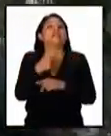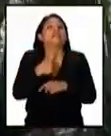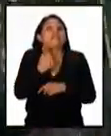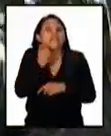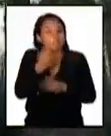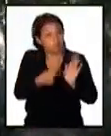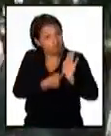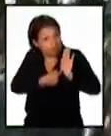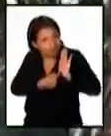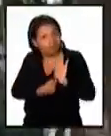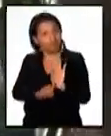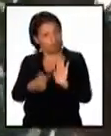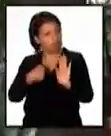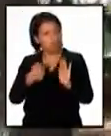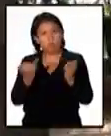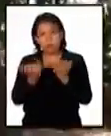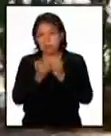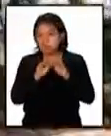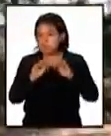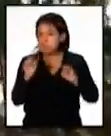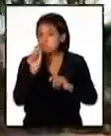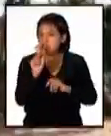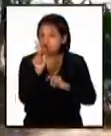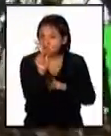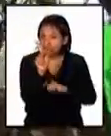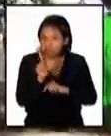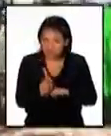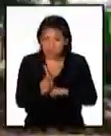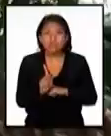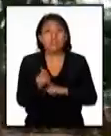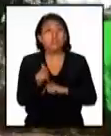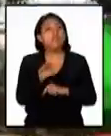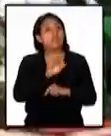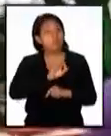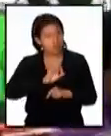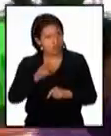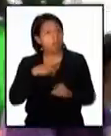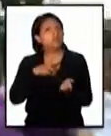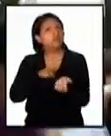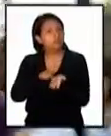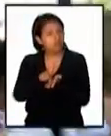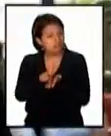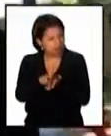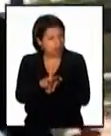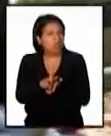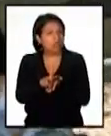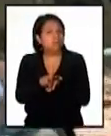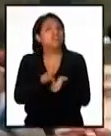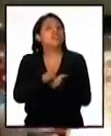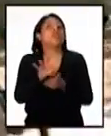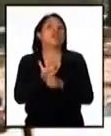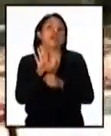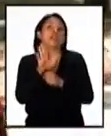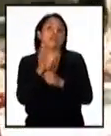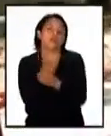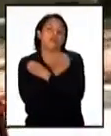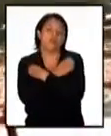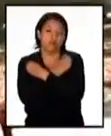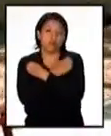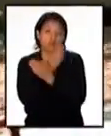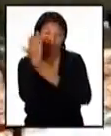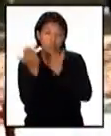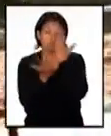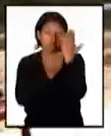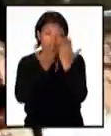queramos demostrarle que somos iguales que ellos y que tenemos también derecho a la educación. Y